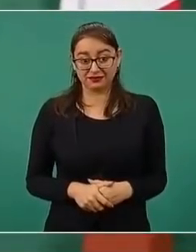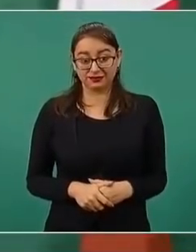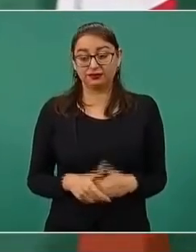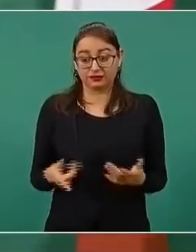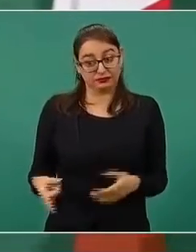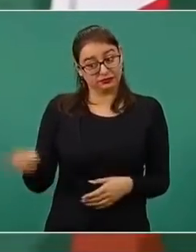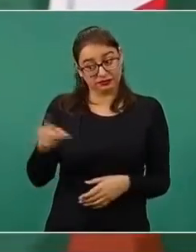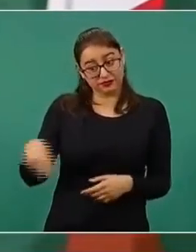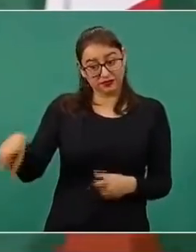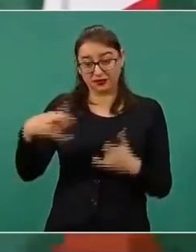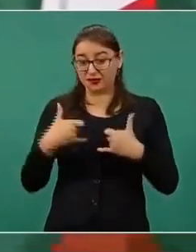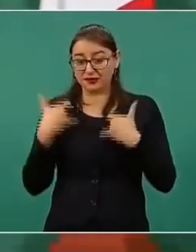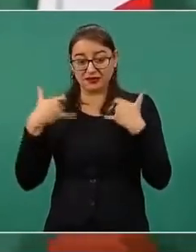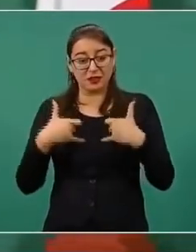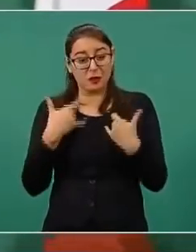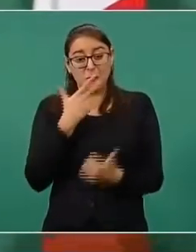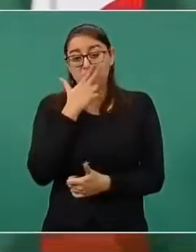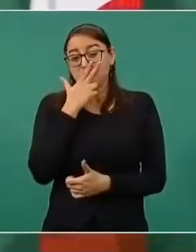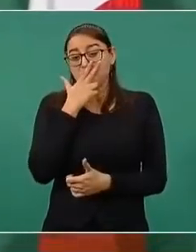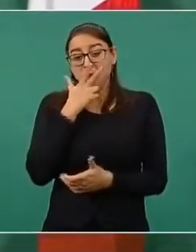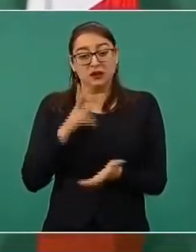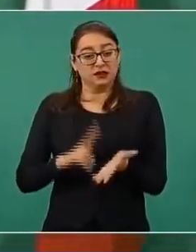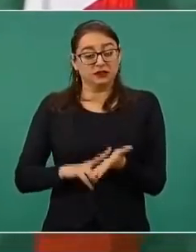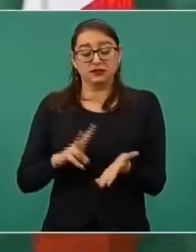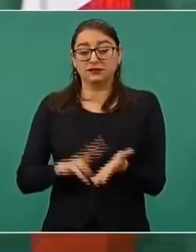Que los jóvenes pues